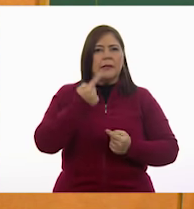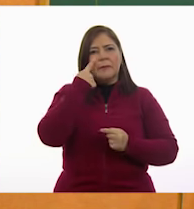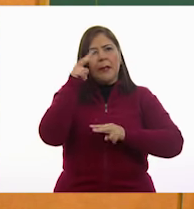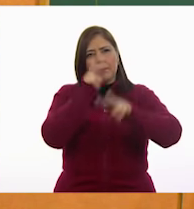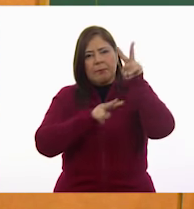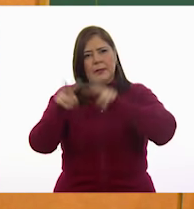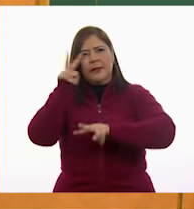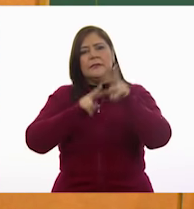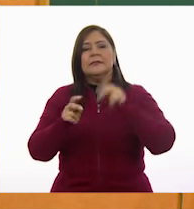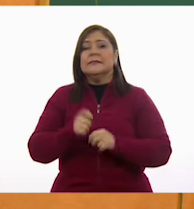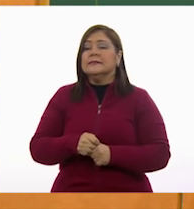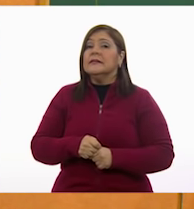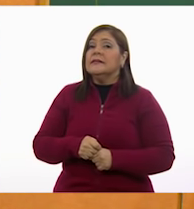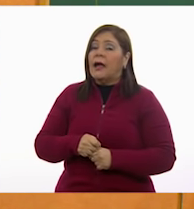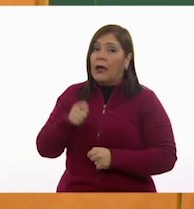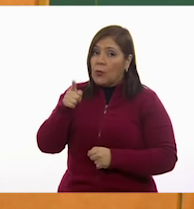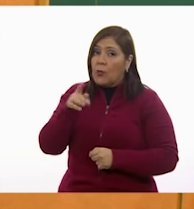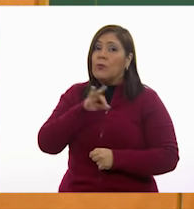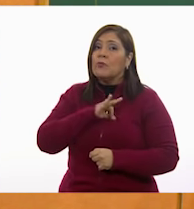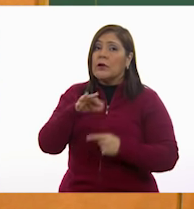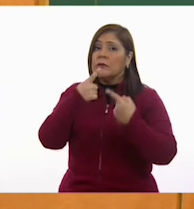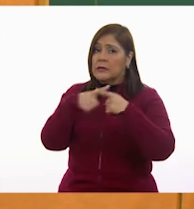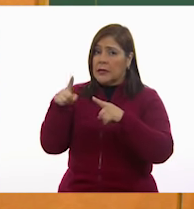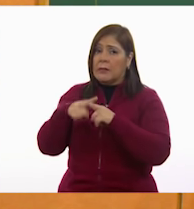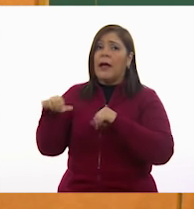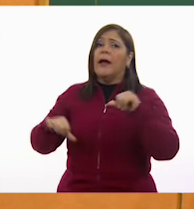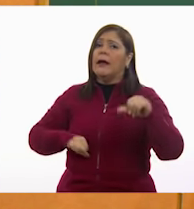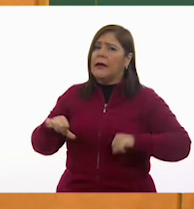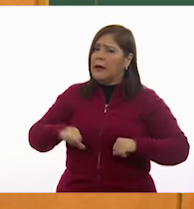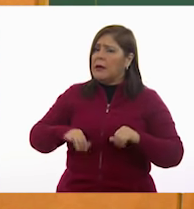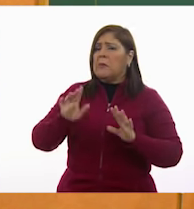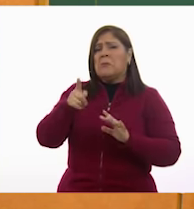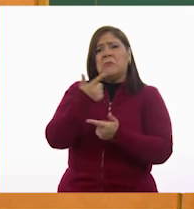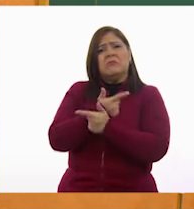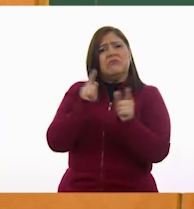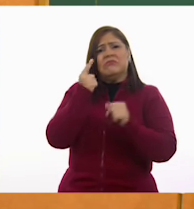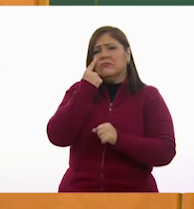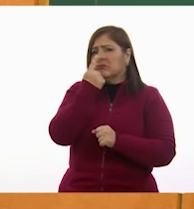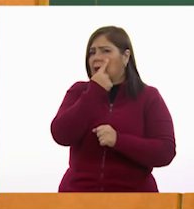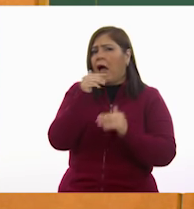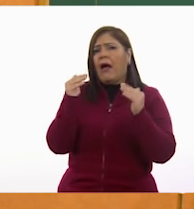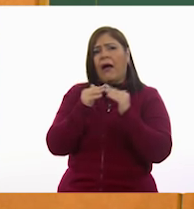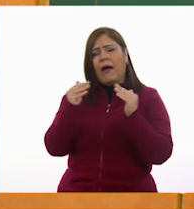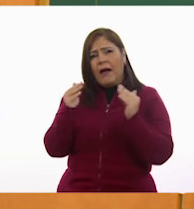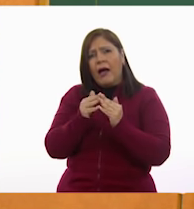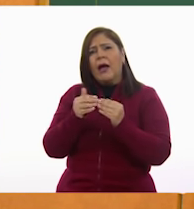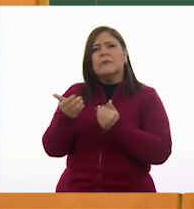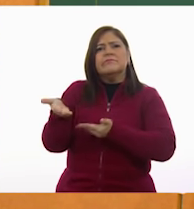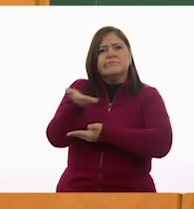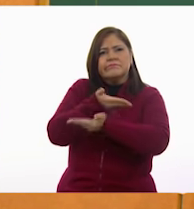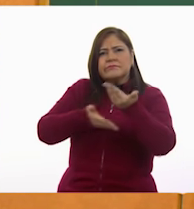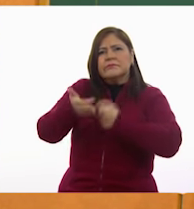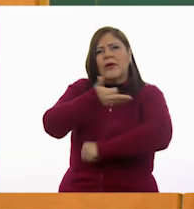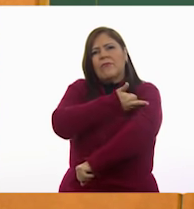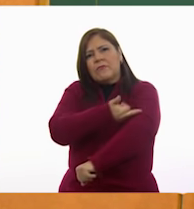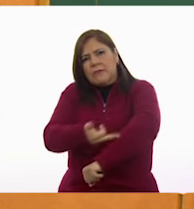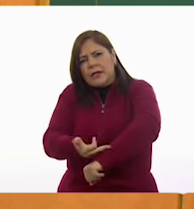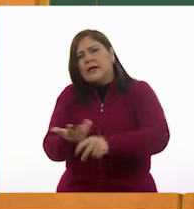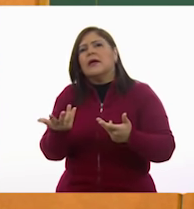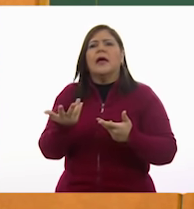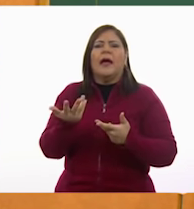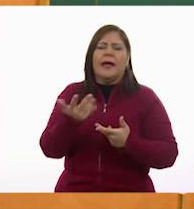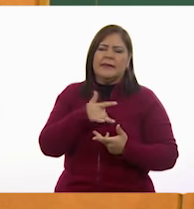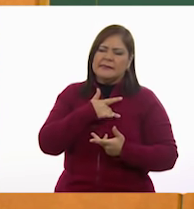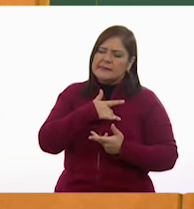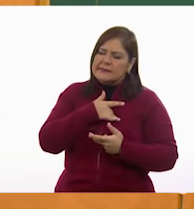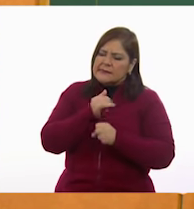Y recuerda que tú puedes hacer estas mismas actividades en otro momento, en casa, compartirlas con tu familia,